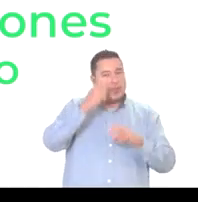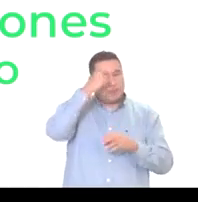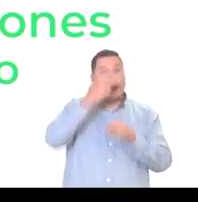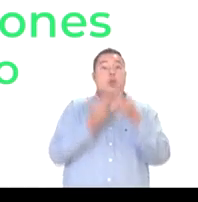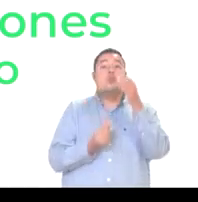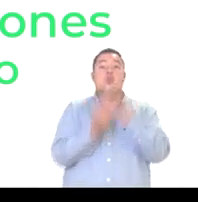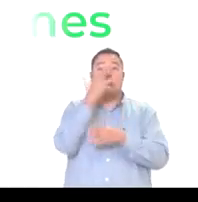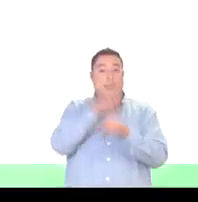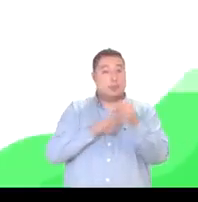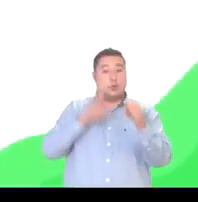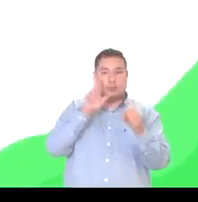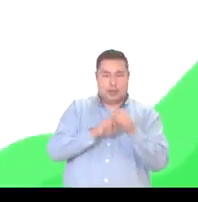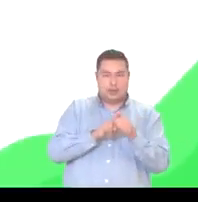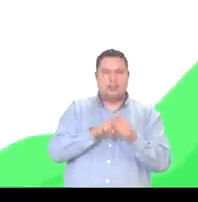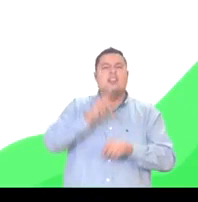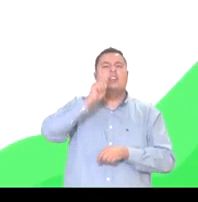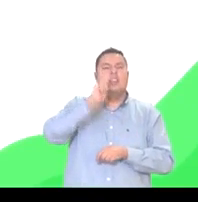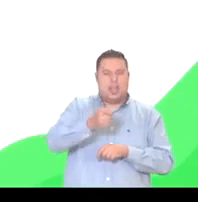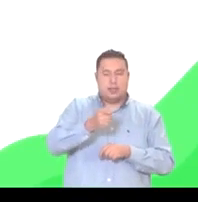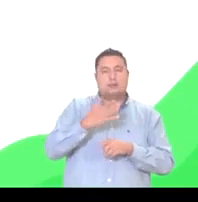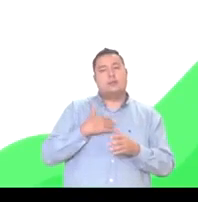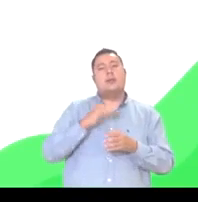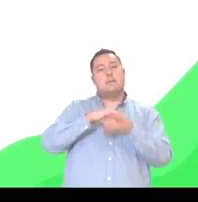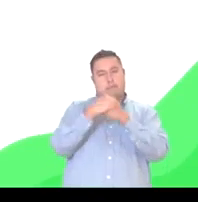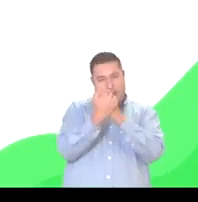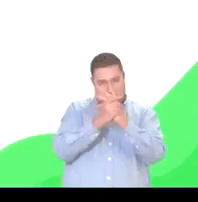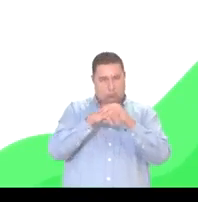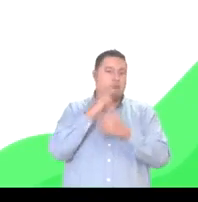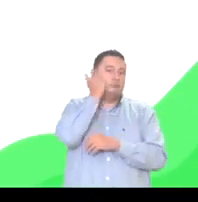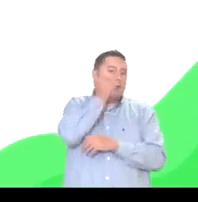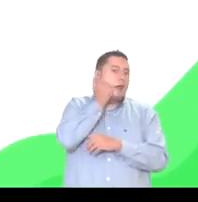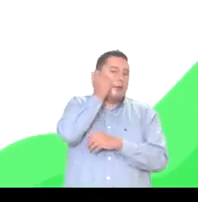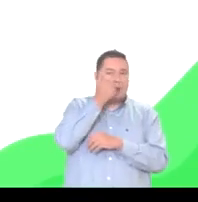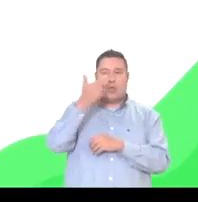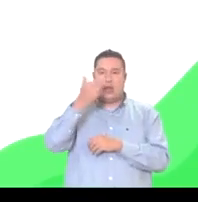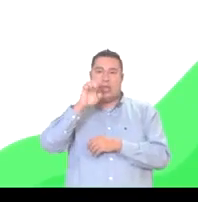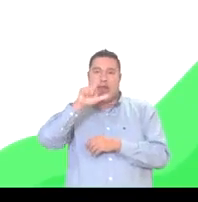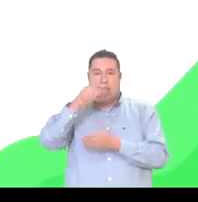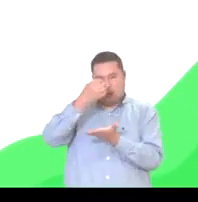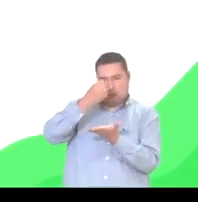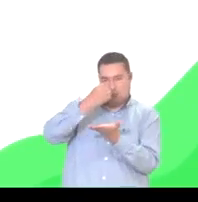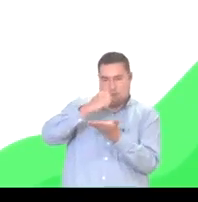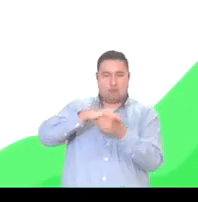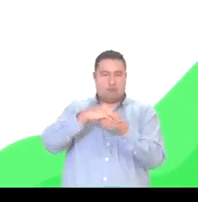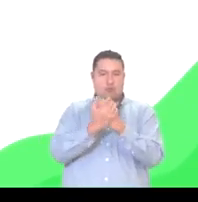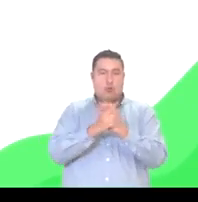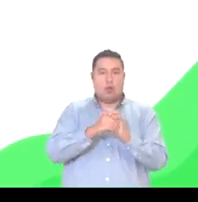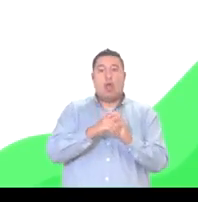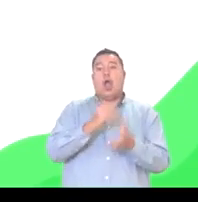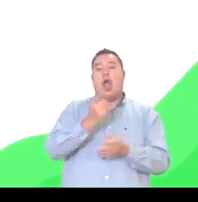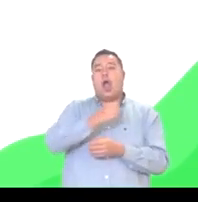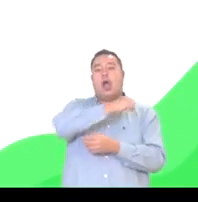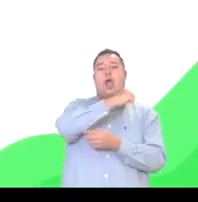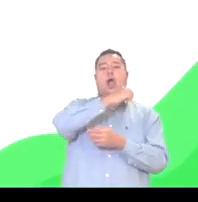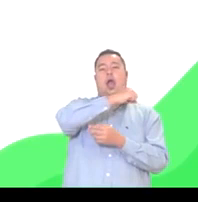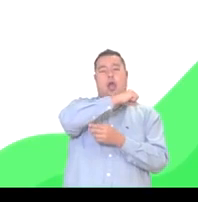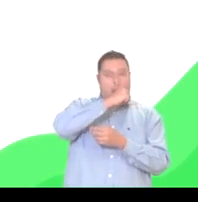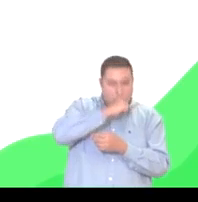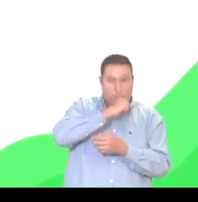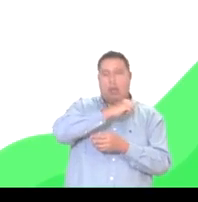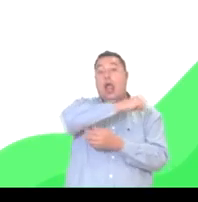la nueva normalidad, como lo son lavado de manos y uso de gel antibacterial, Al toser o